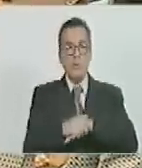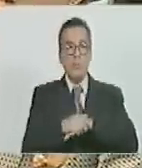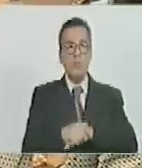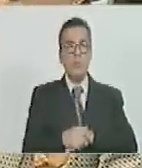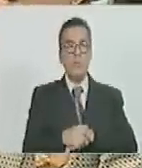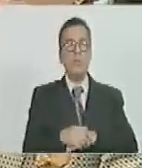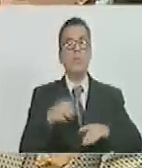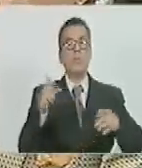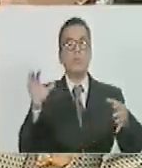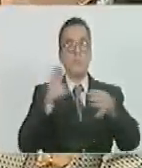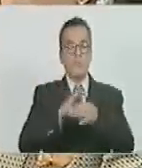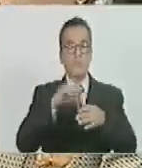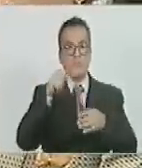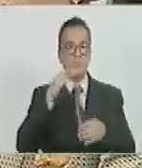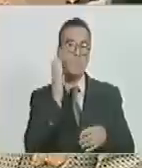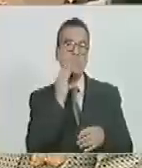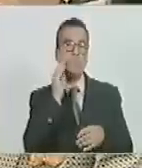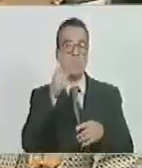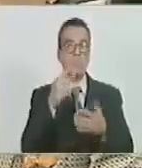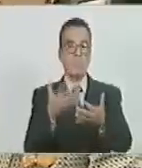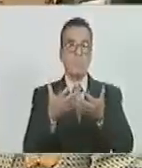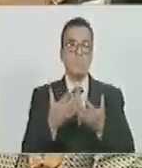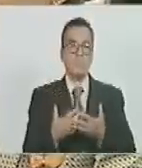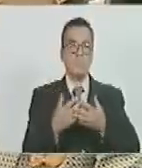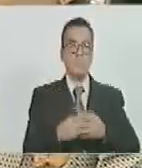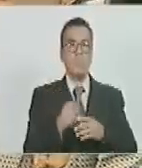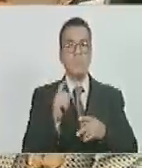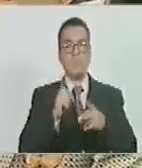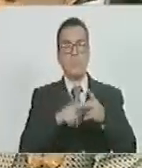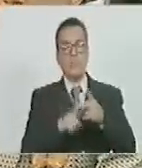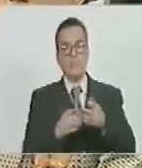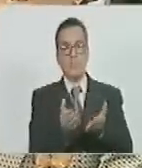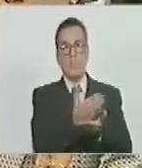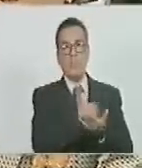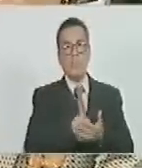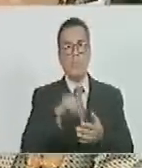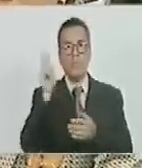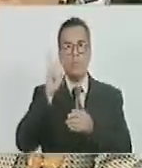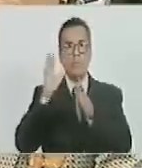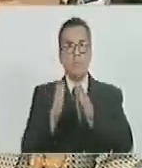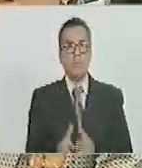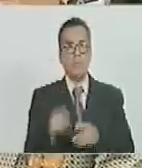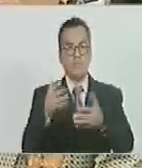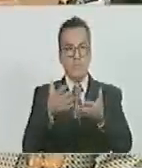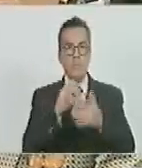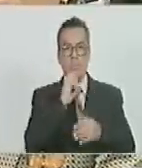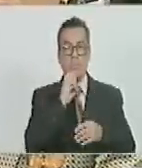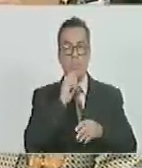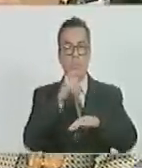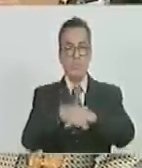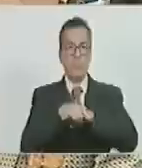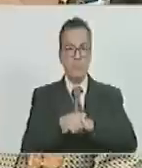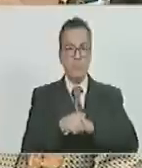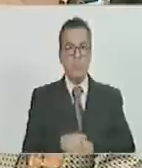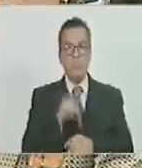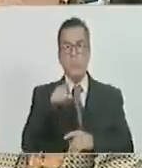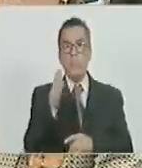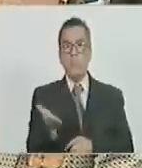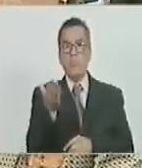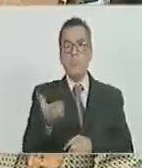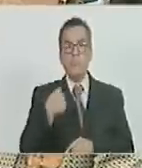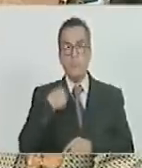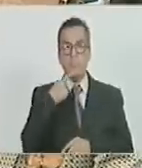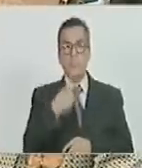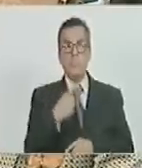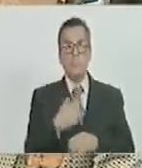Reino Unido también tome el ejemplo y nos devuelvan los bienes indebidamente confiscados a todos los venezolanos, que nos devuelvan el oro de Inglaterra. Es importante advertir,